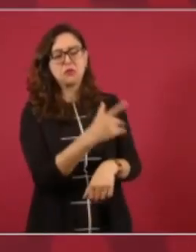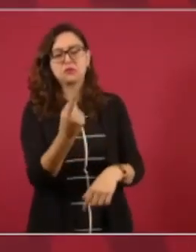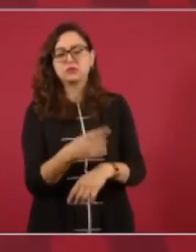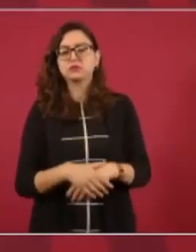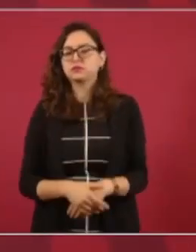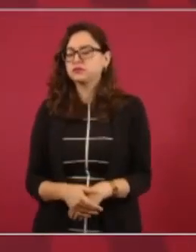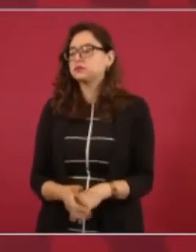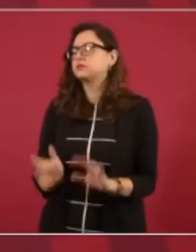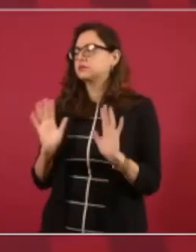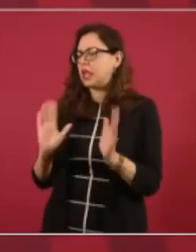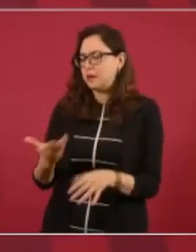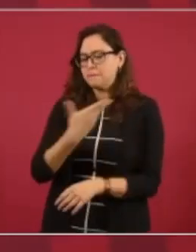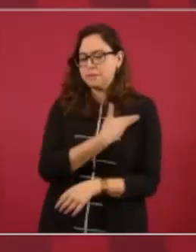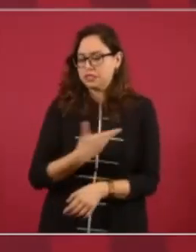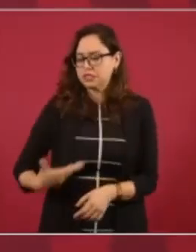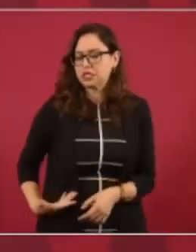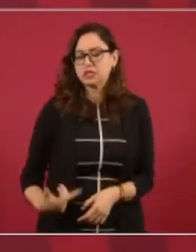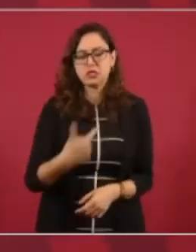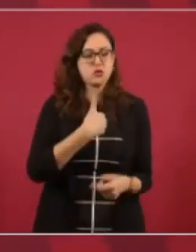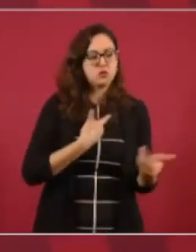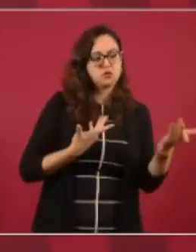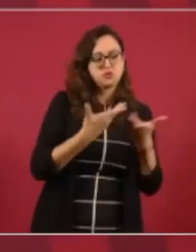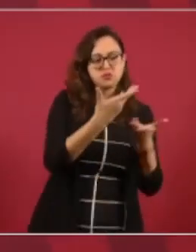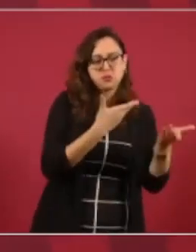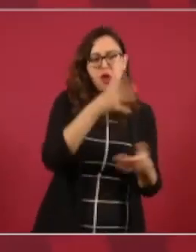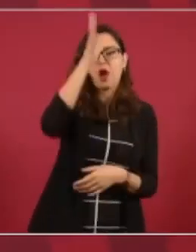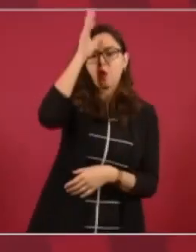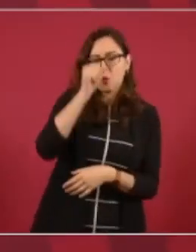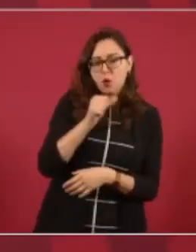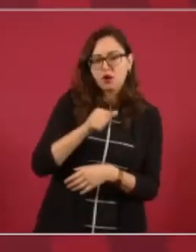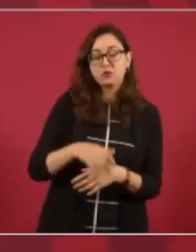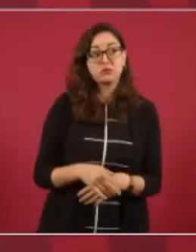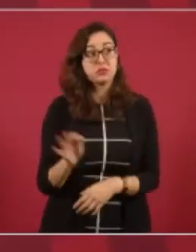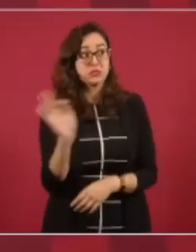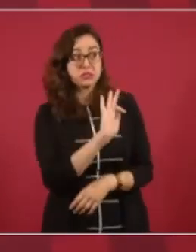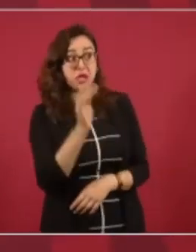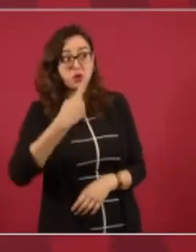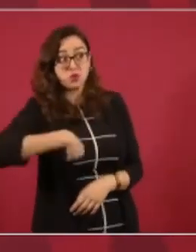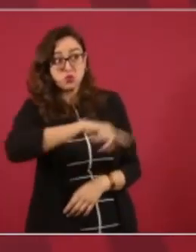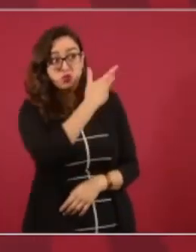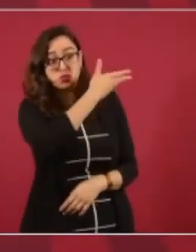una solución que no conocemos? Es que